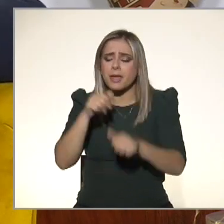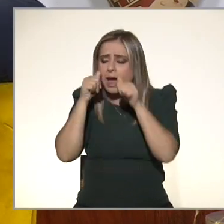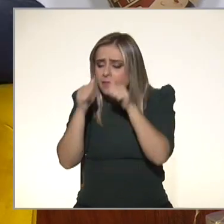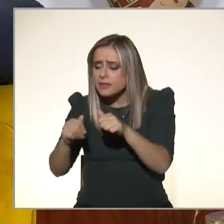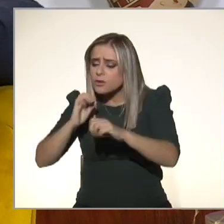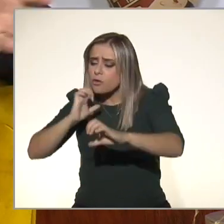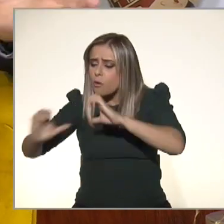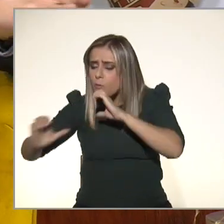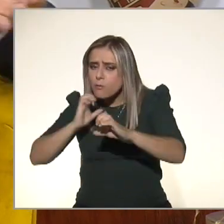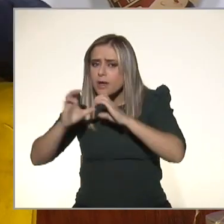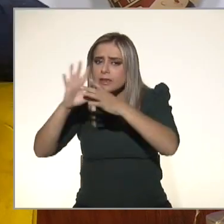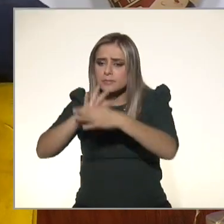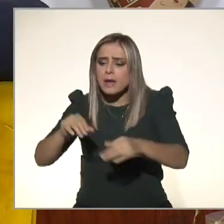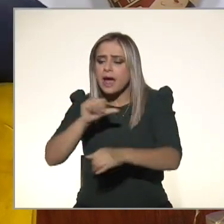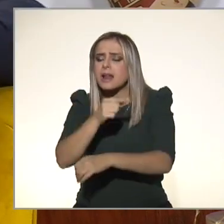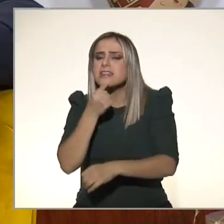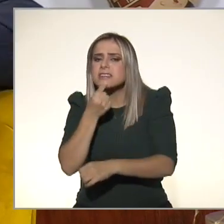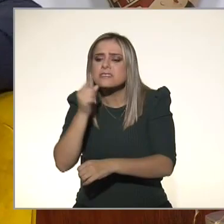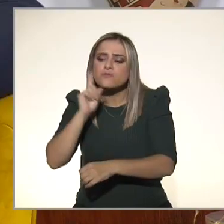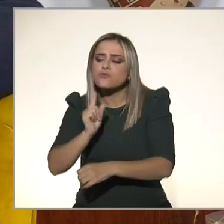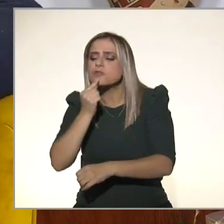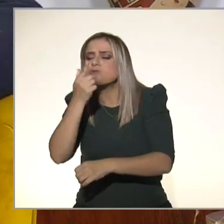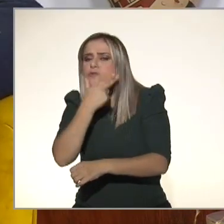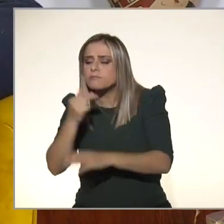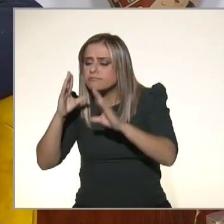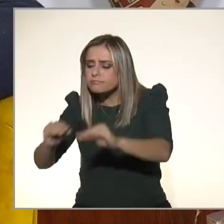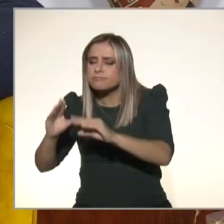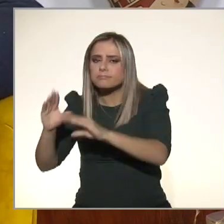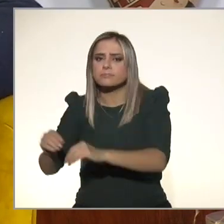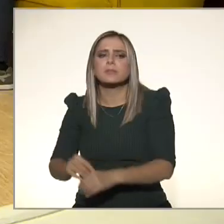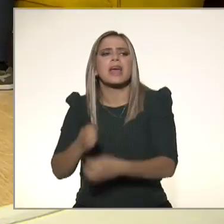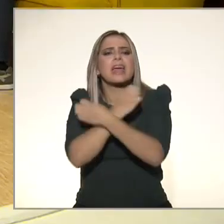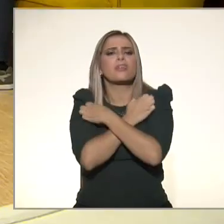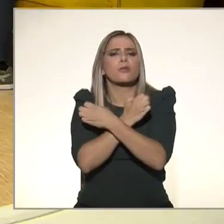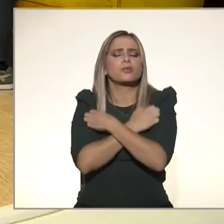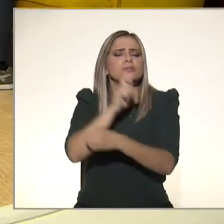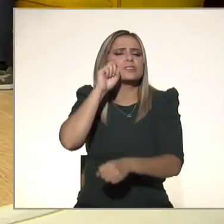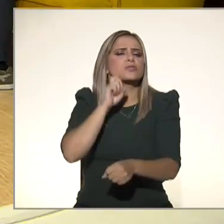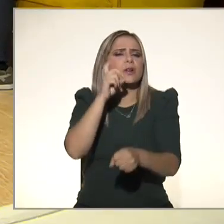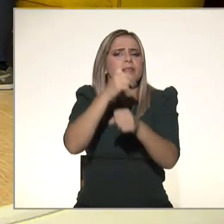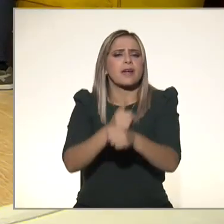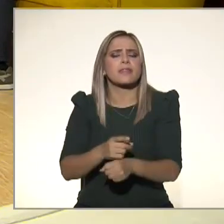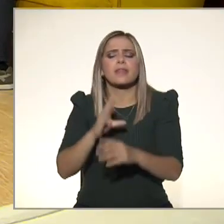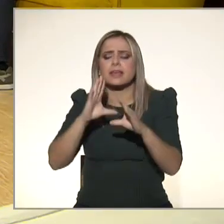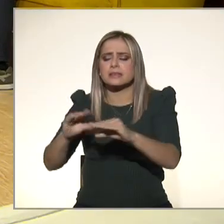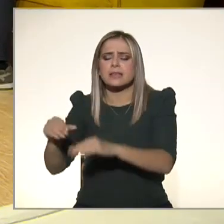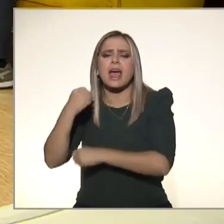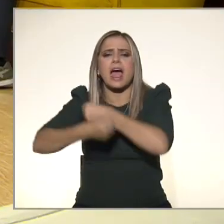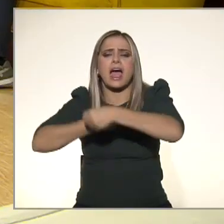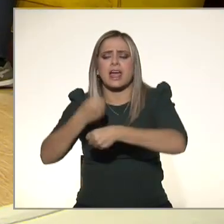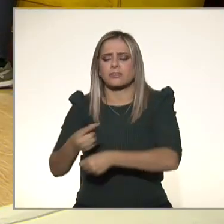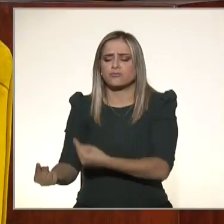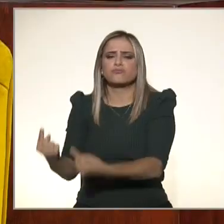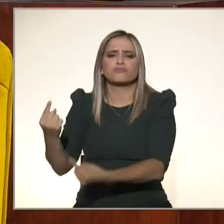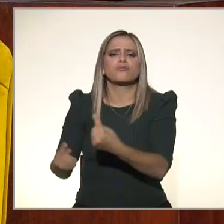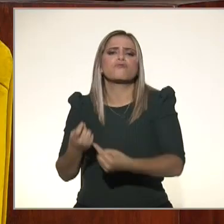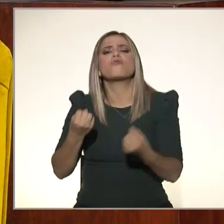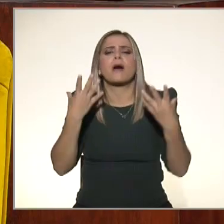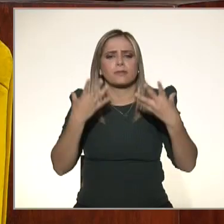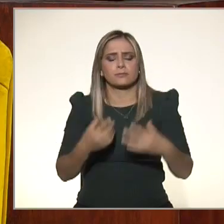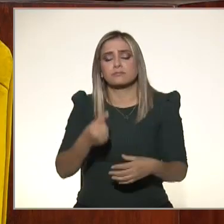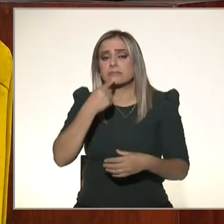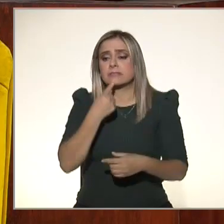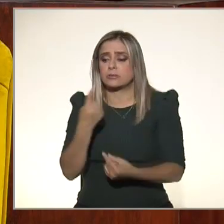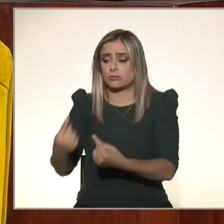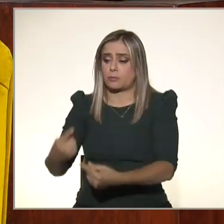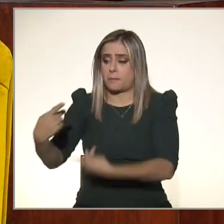comunicación desde los niños. ¿Desde qué edad recomiendan ustedes que se empiece a hablar de sexualidad? Desde que el niño empieza a